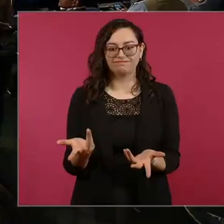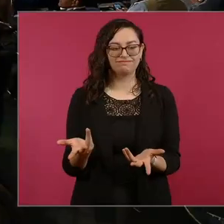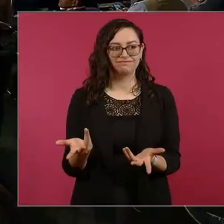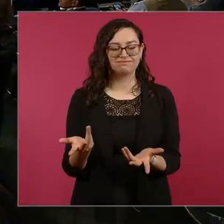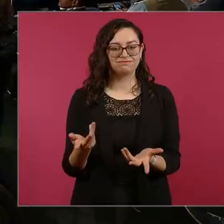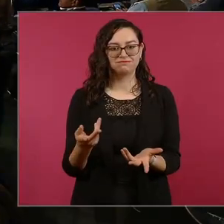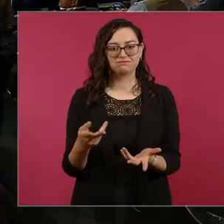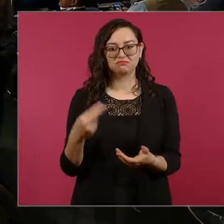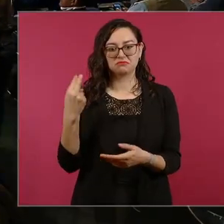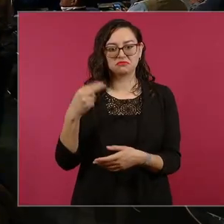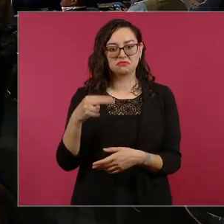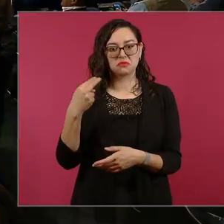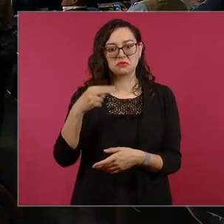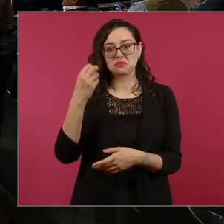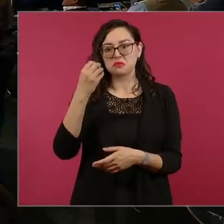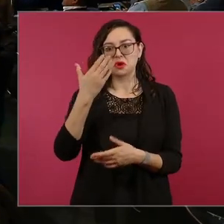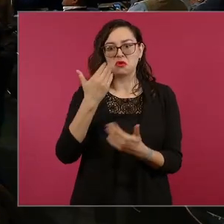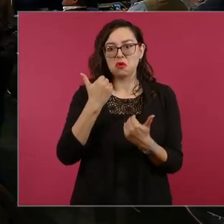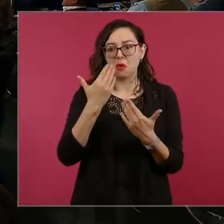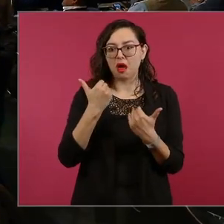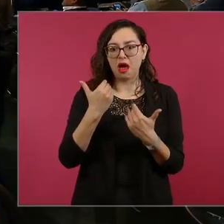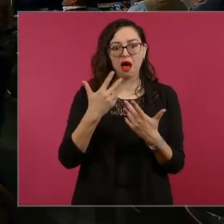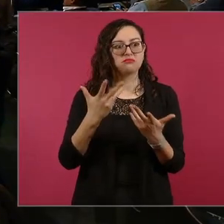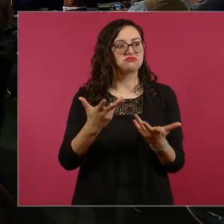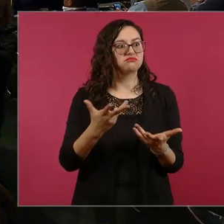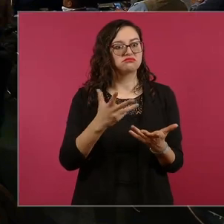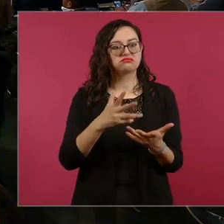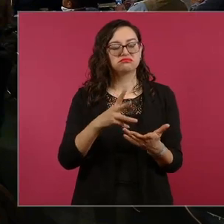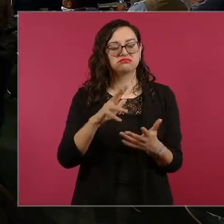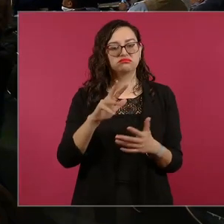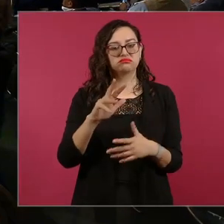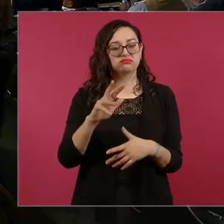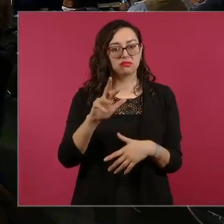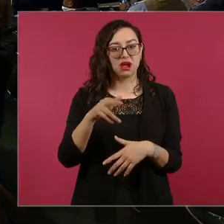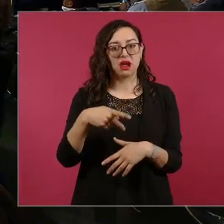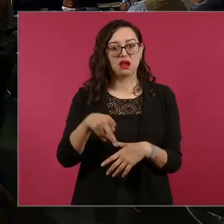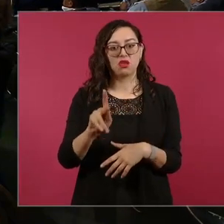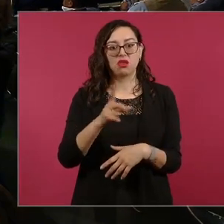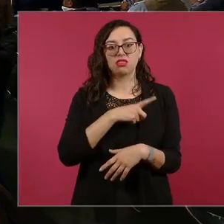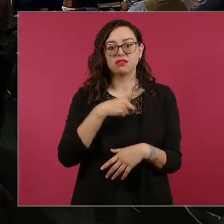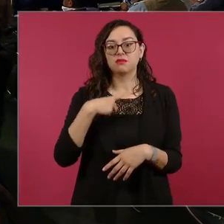tenemos que recordar con afecto, con respeto, con cariño. Bueno,